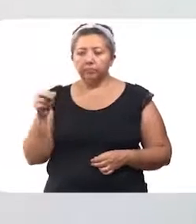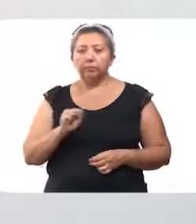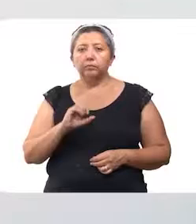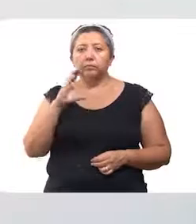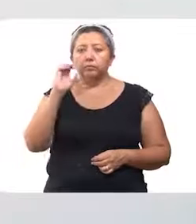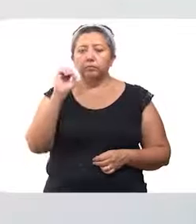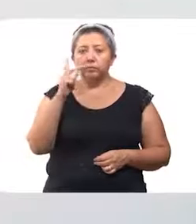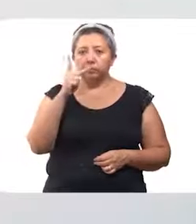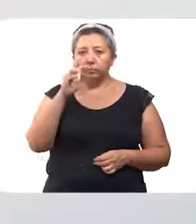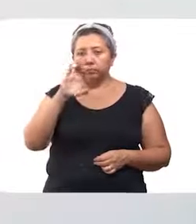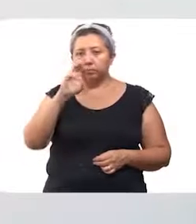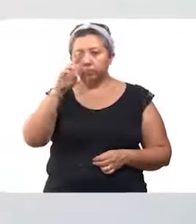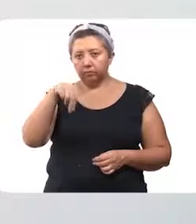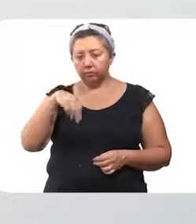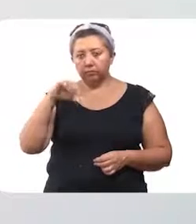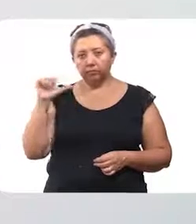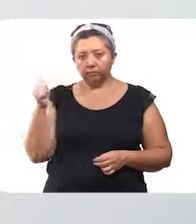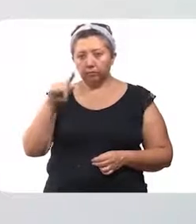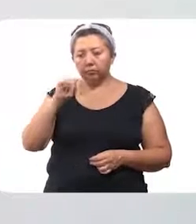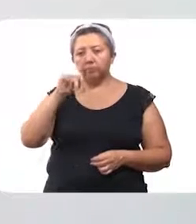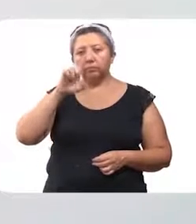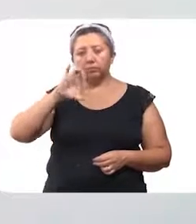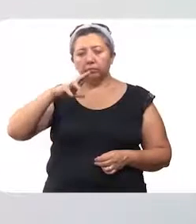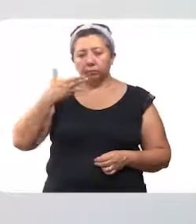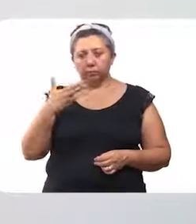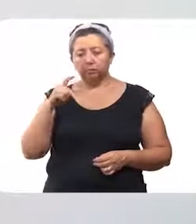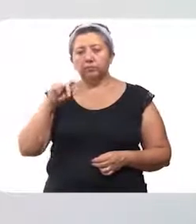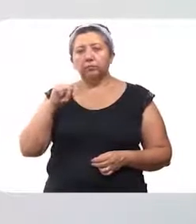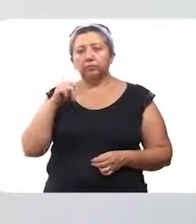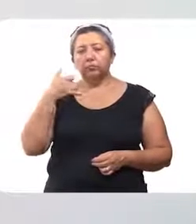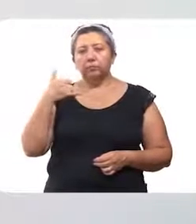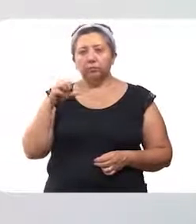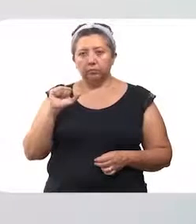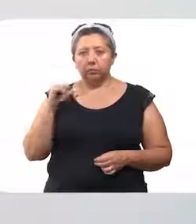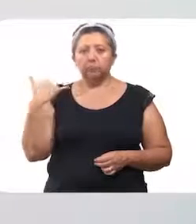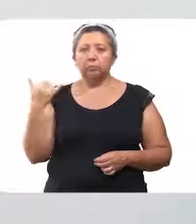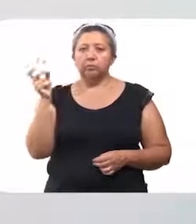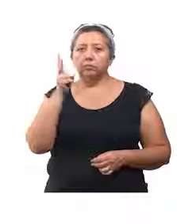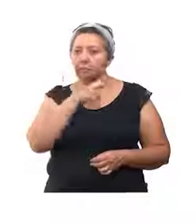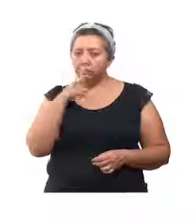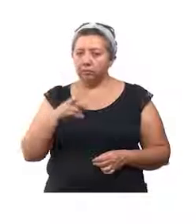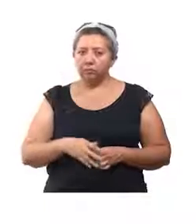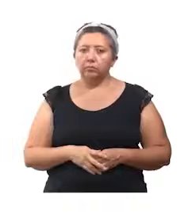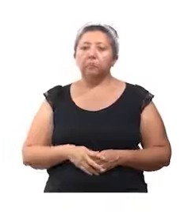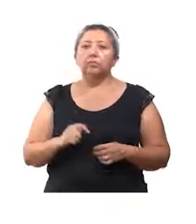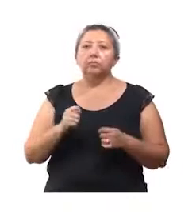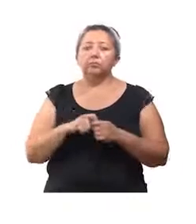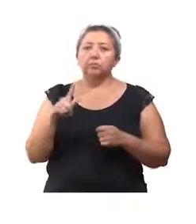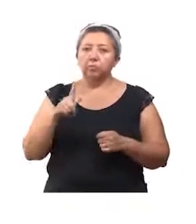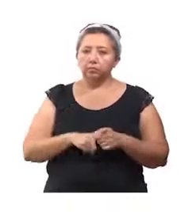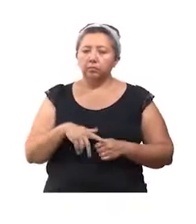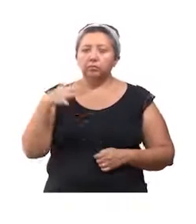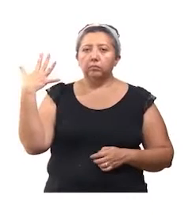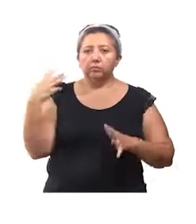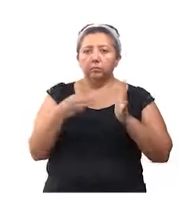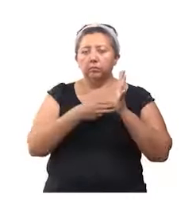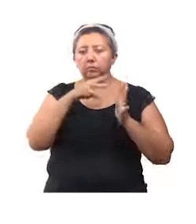en Opichen, 1 en Oxcuscap, 1 en Tecó, 1 en Tella y 1 en Valladolid. En total,